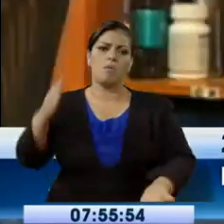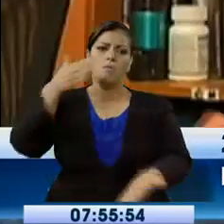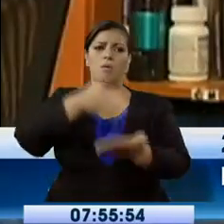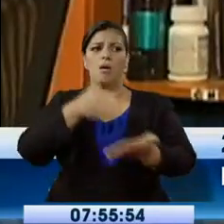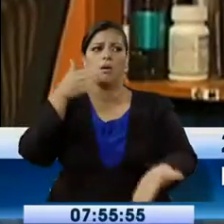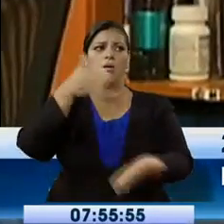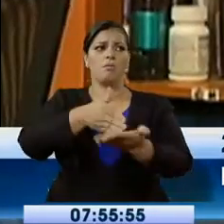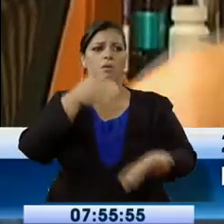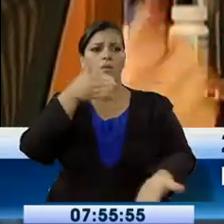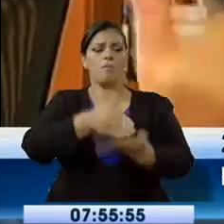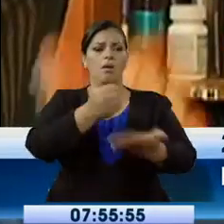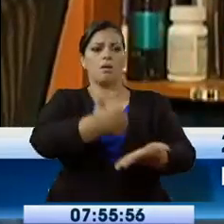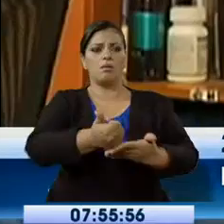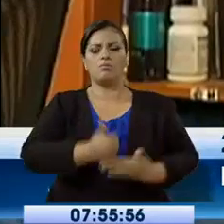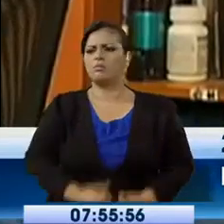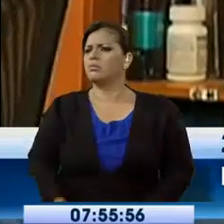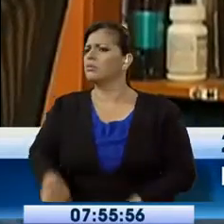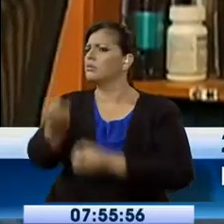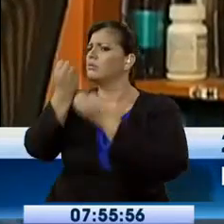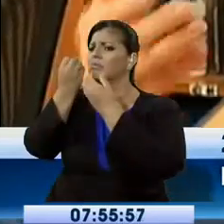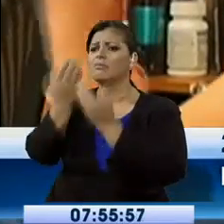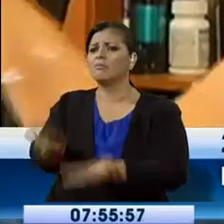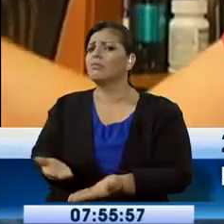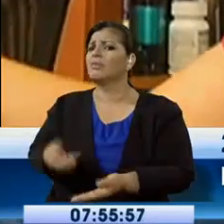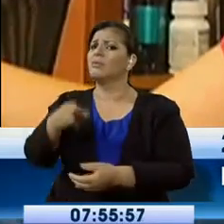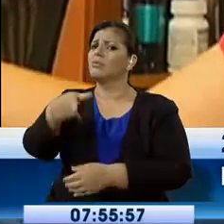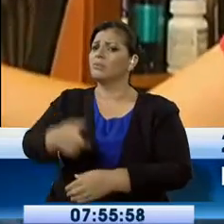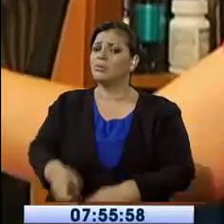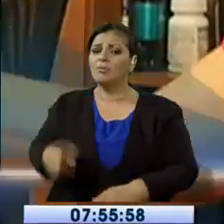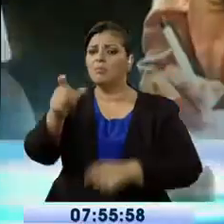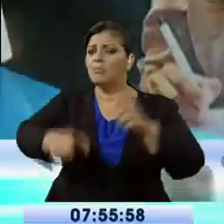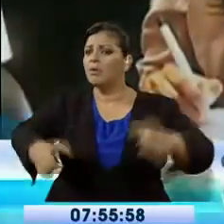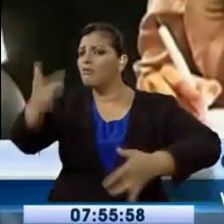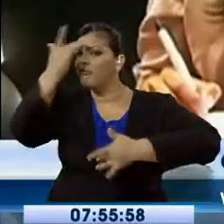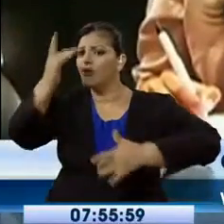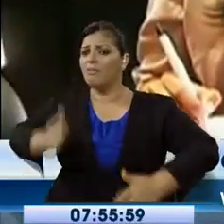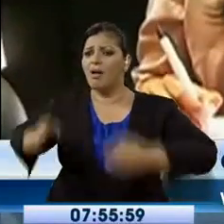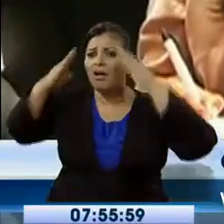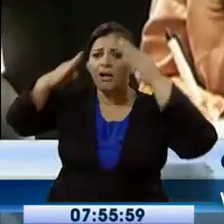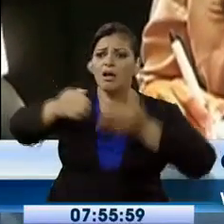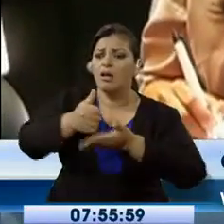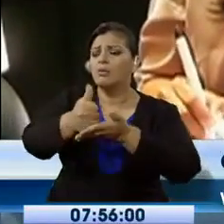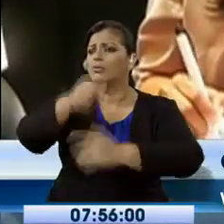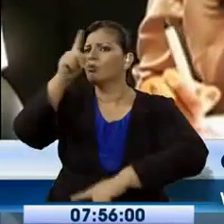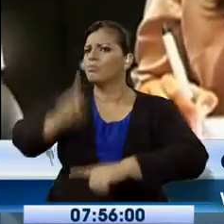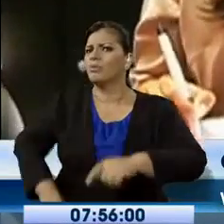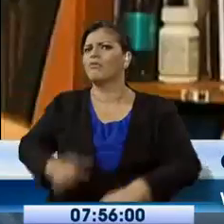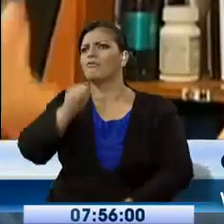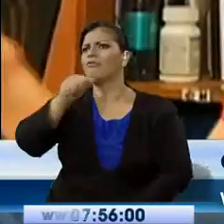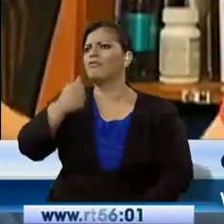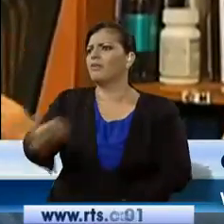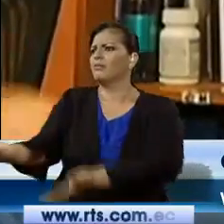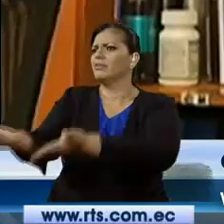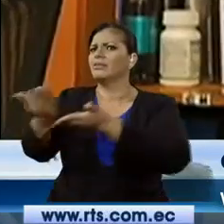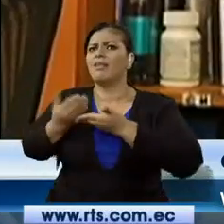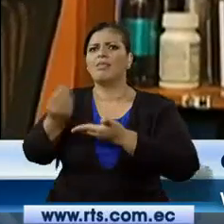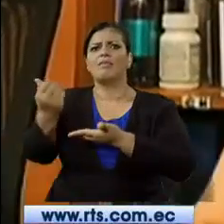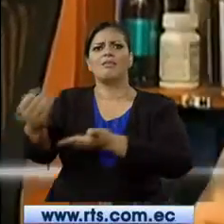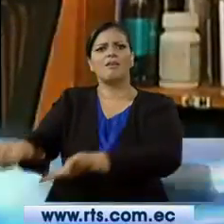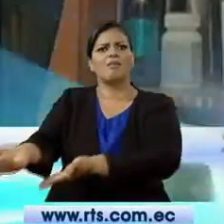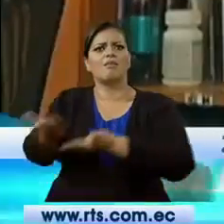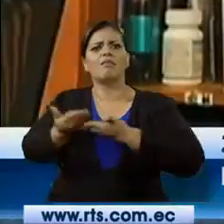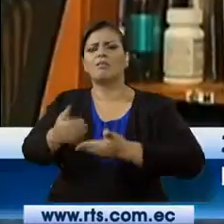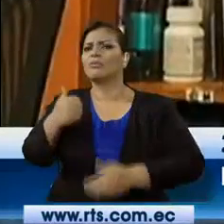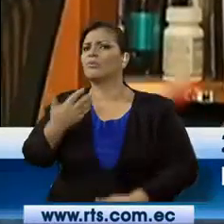apenas nos han cancelado de enero y febrero de este año. Tenemos un desfase marzo, abril, mayo, junio, julio, agosto,